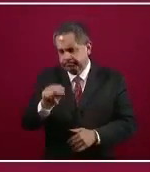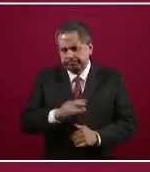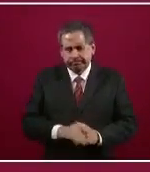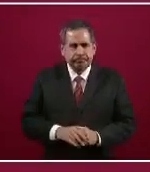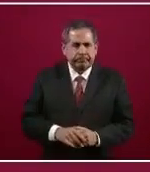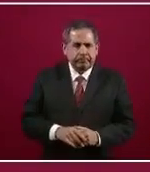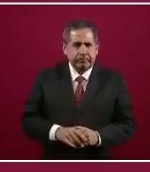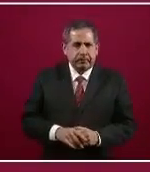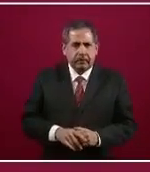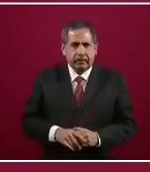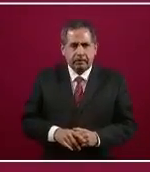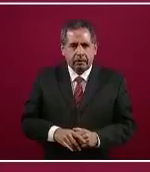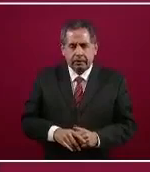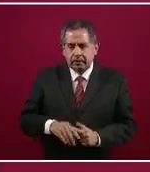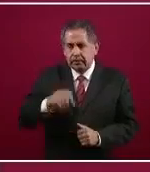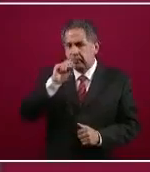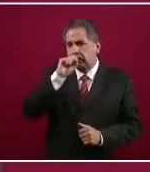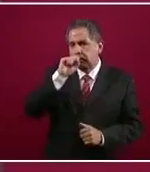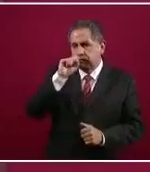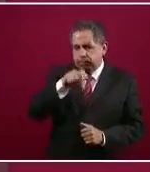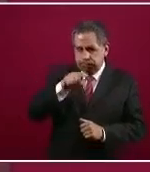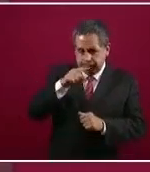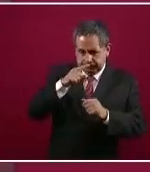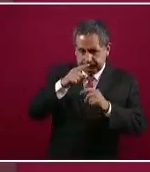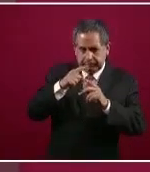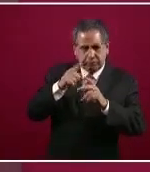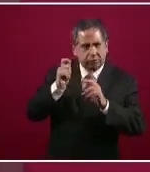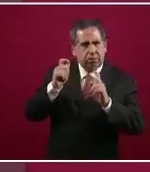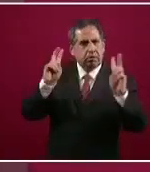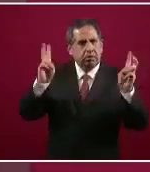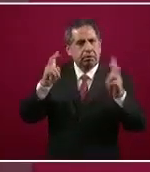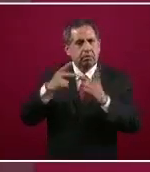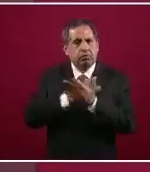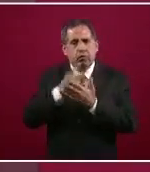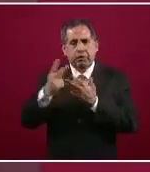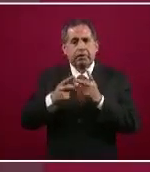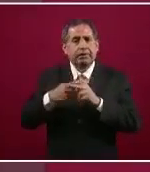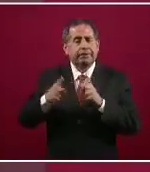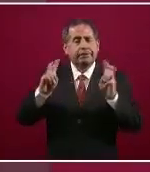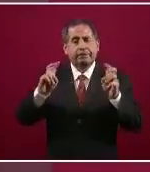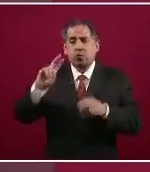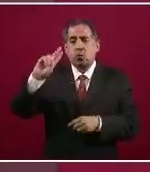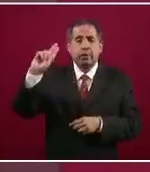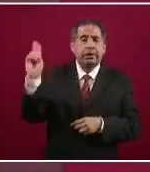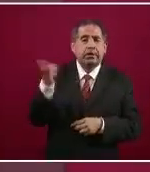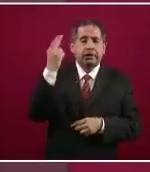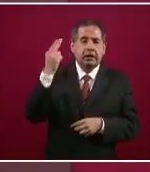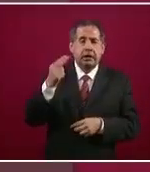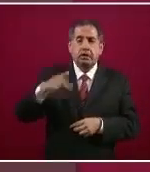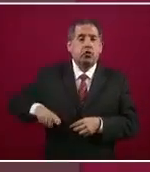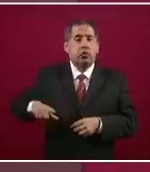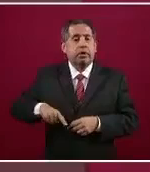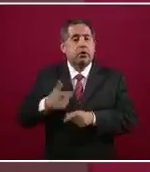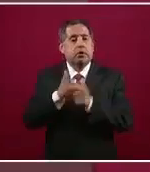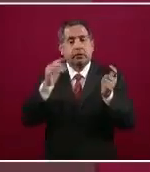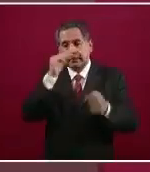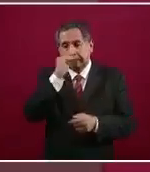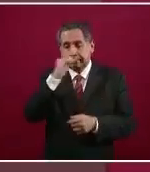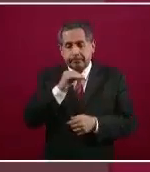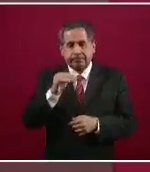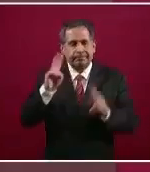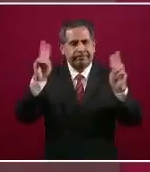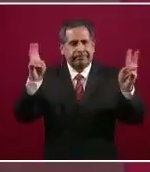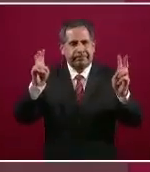También ya inició el programa de las universidades públicas del sistema